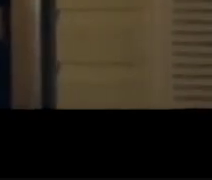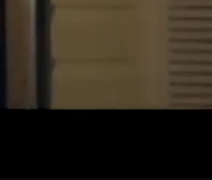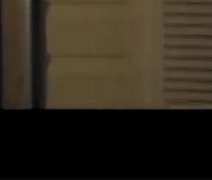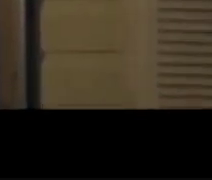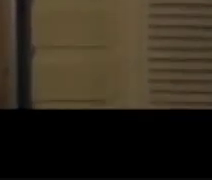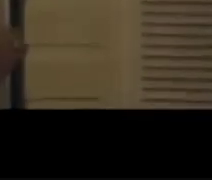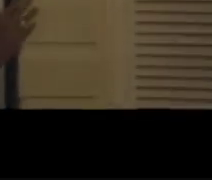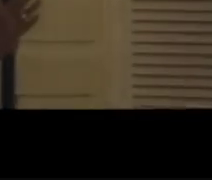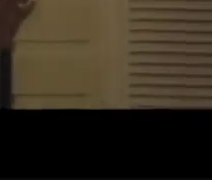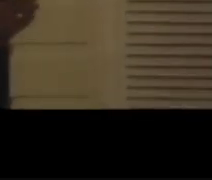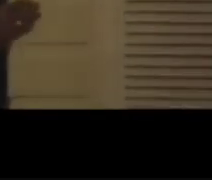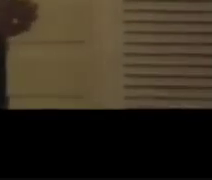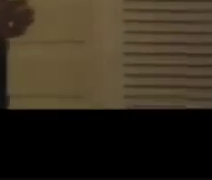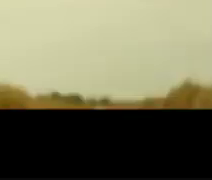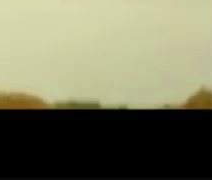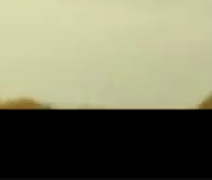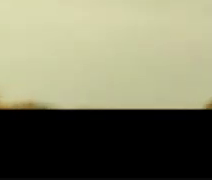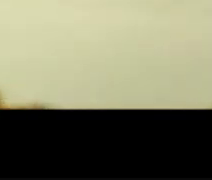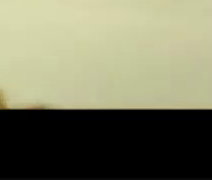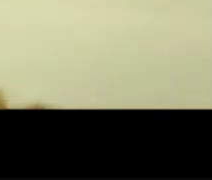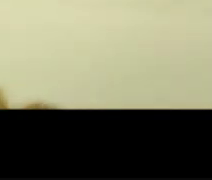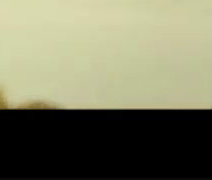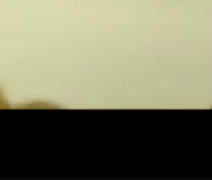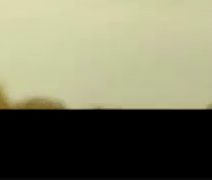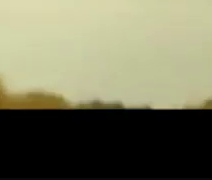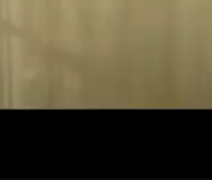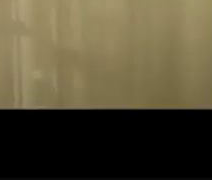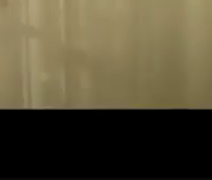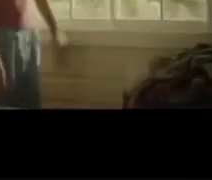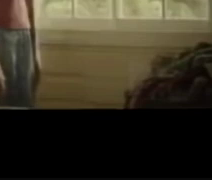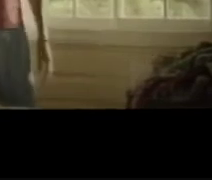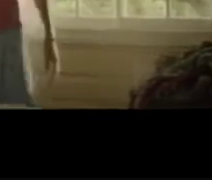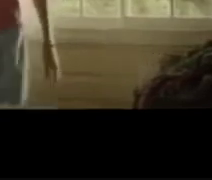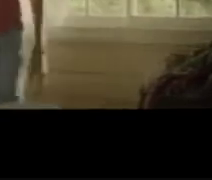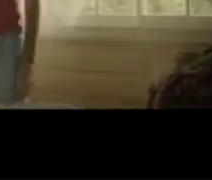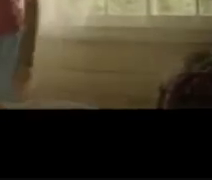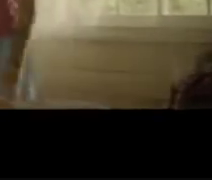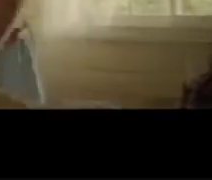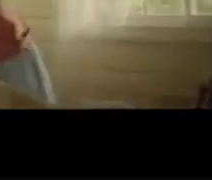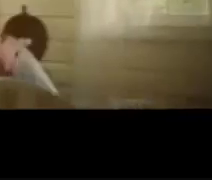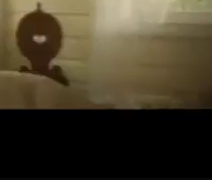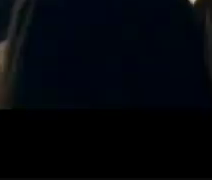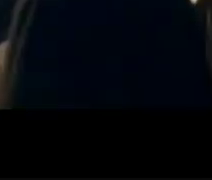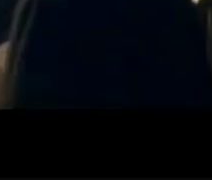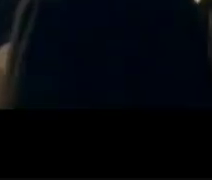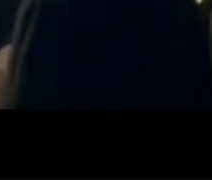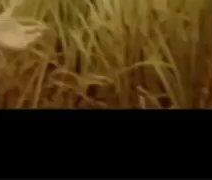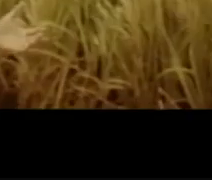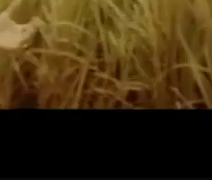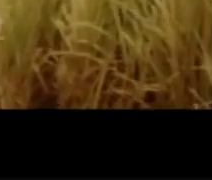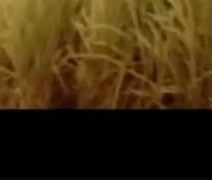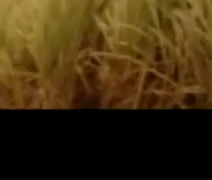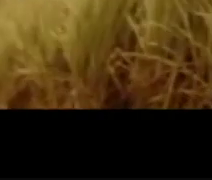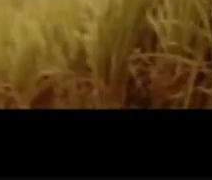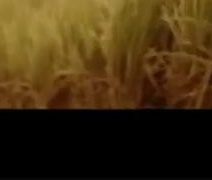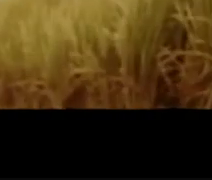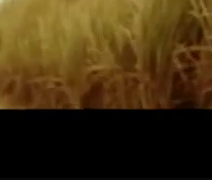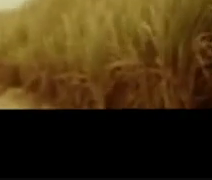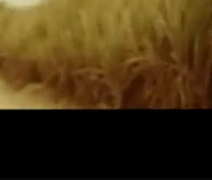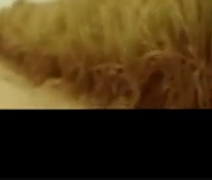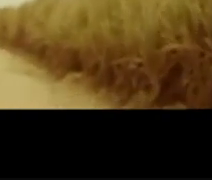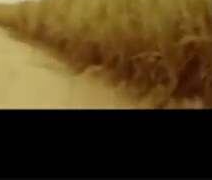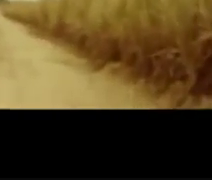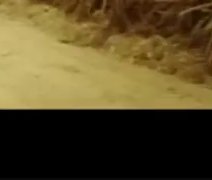Nació el amor que ya se había perdido. Y con la luz del sol se fue